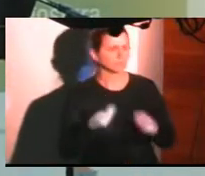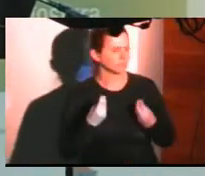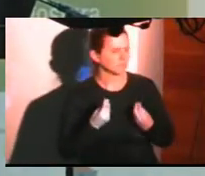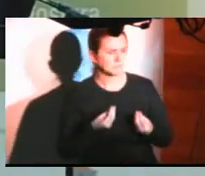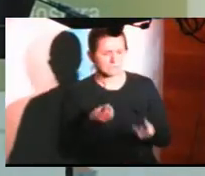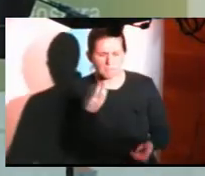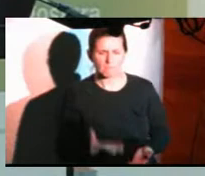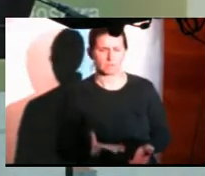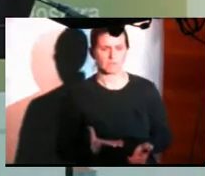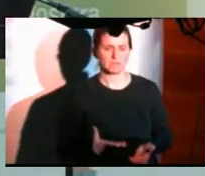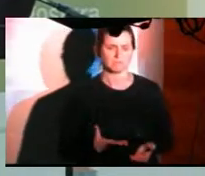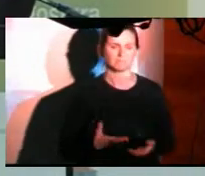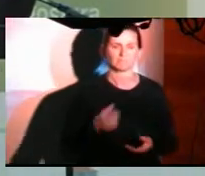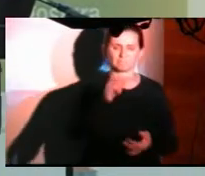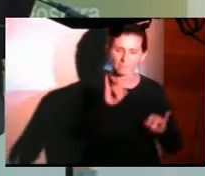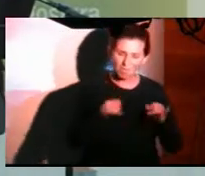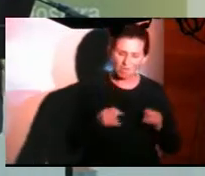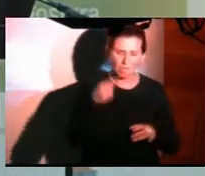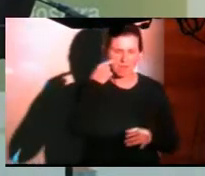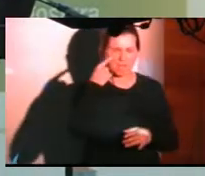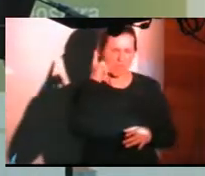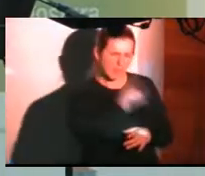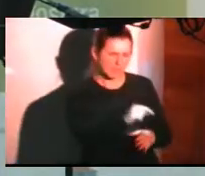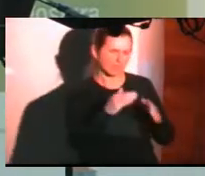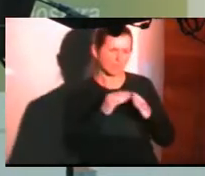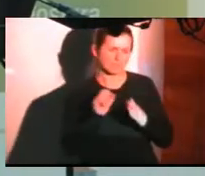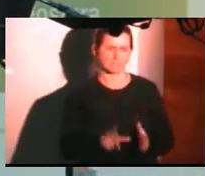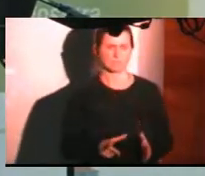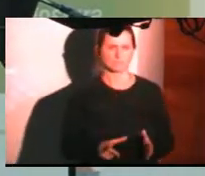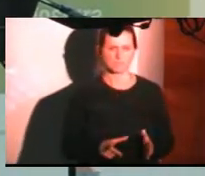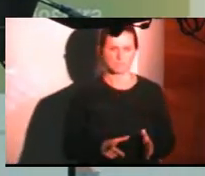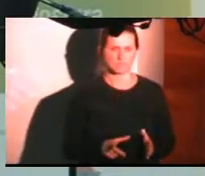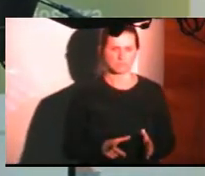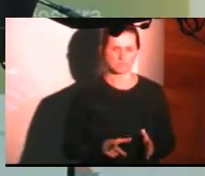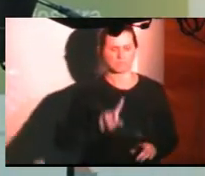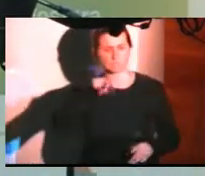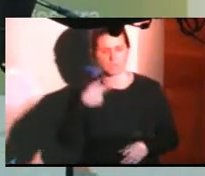el desarraigo provoca más de un problema, además de la deserción universitaria.